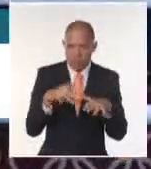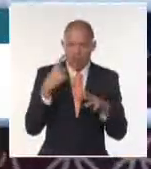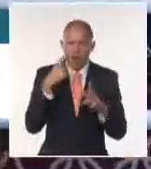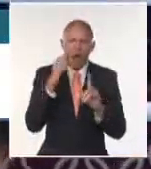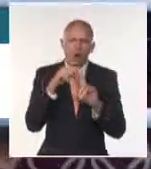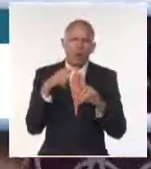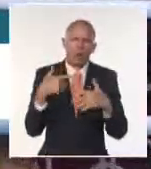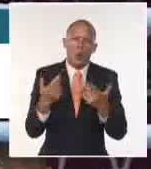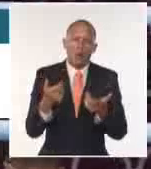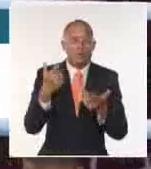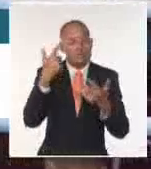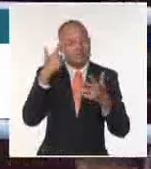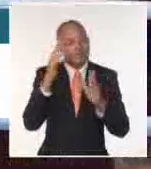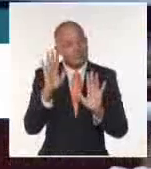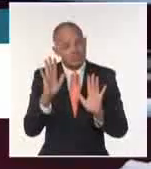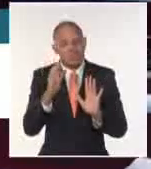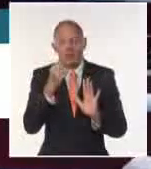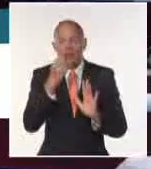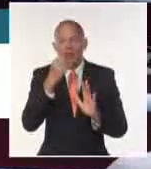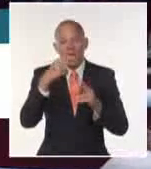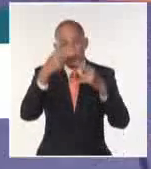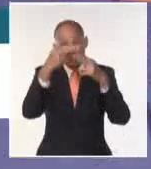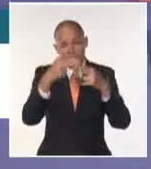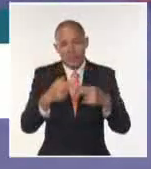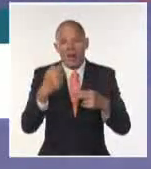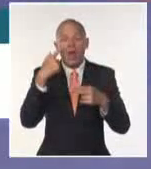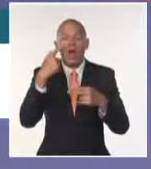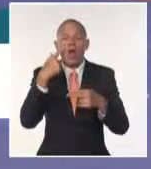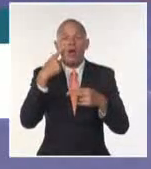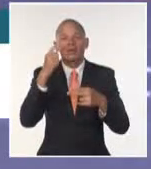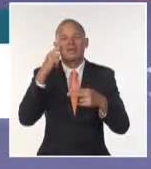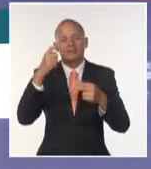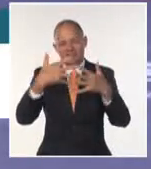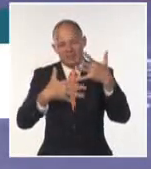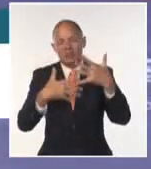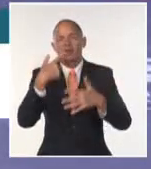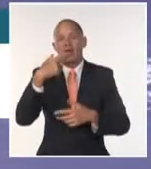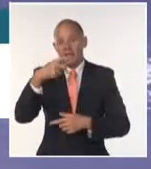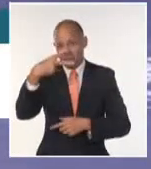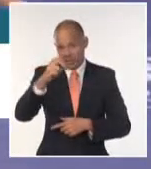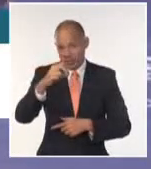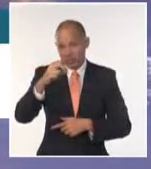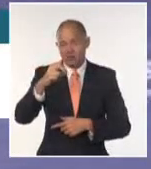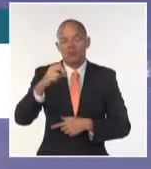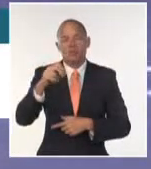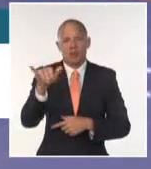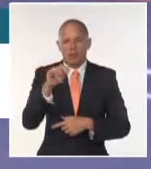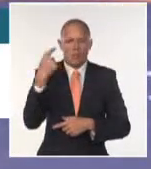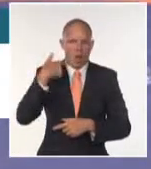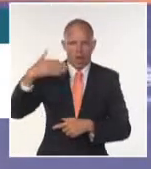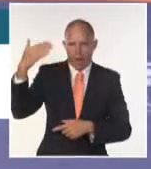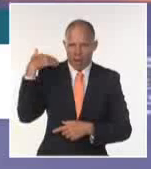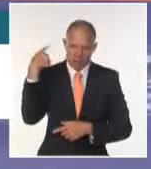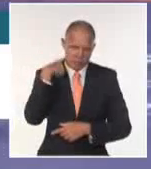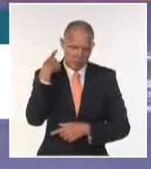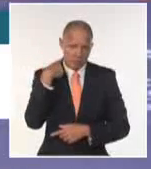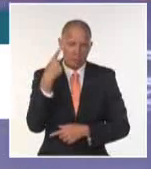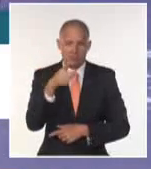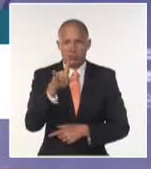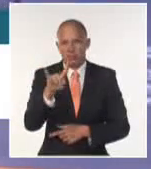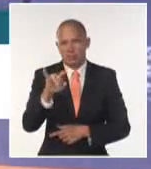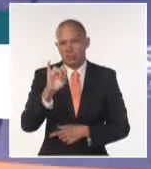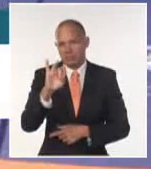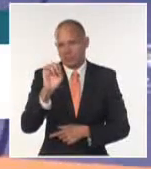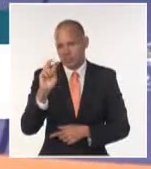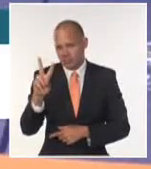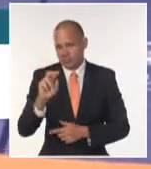el reto de ubicarse entre las primeras 20 naciones como lo ha hecho desde la edición de Munich 1972 para